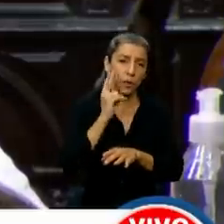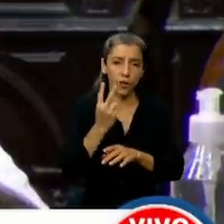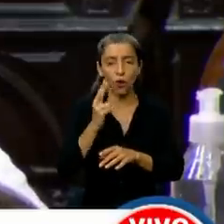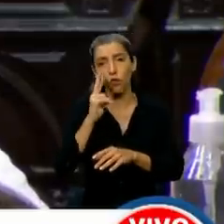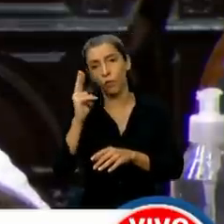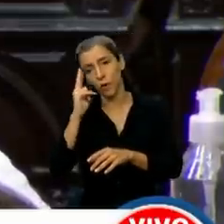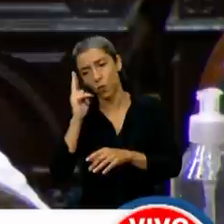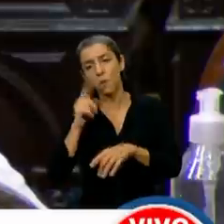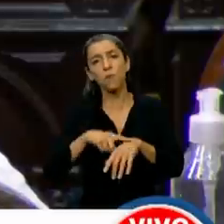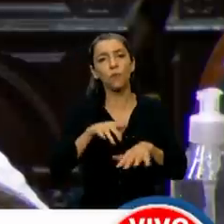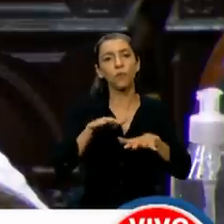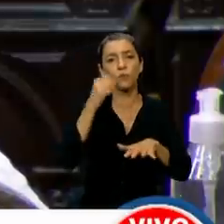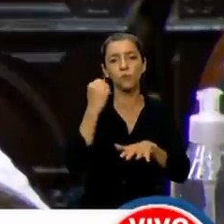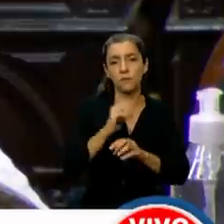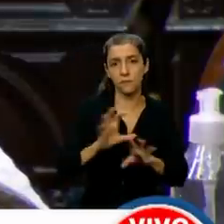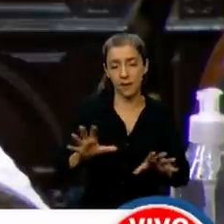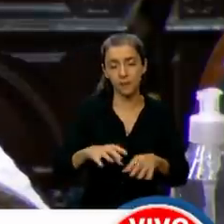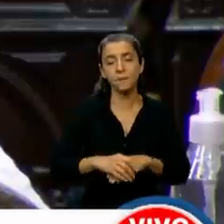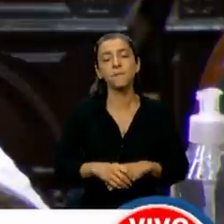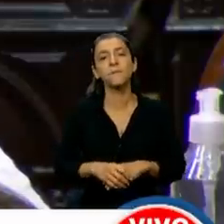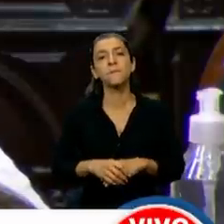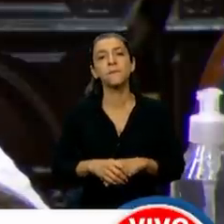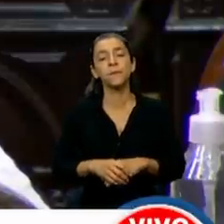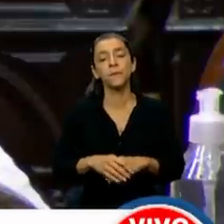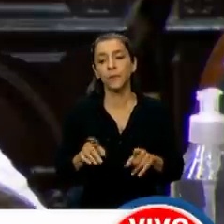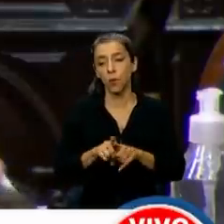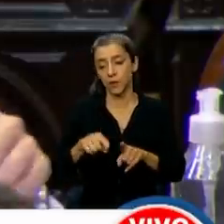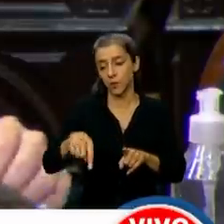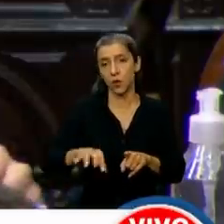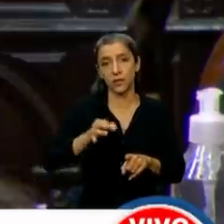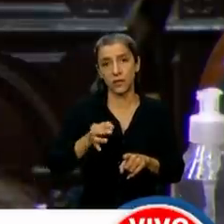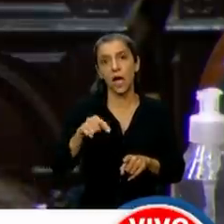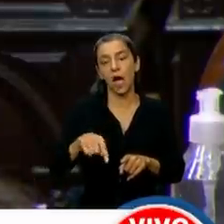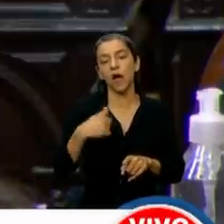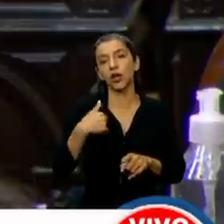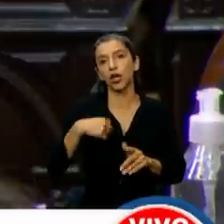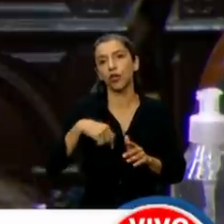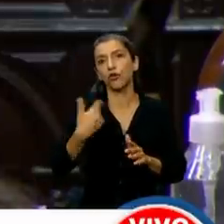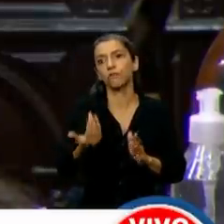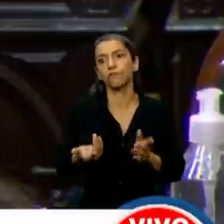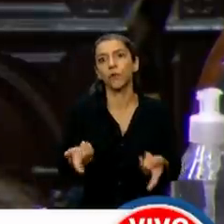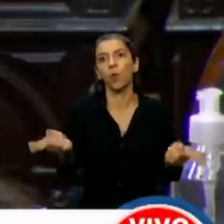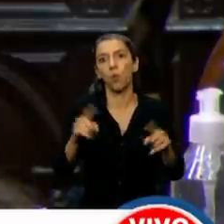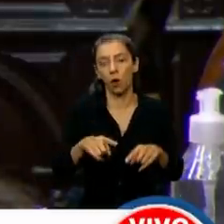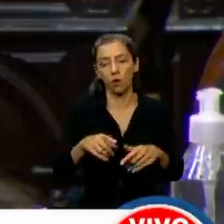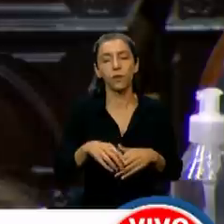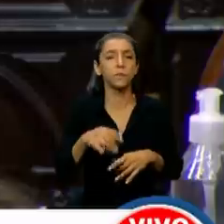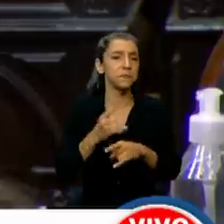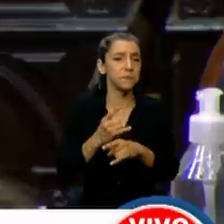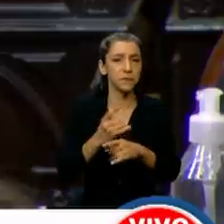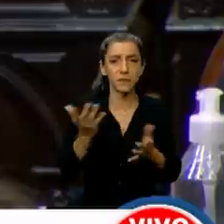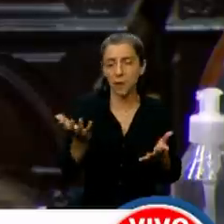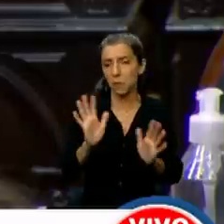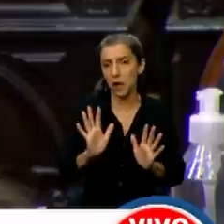es también fue también durante este año que tuvo un crecimiento exponencial el único momento donde hubo crisis y los